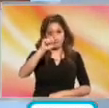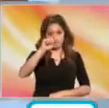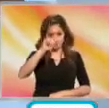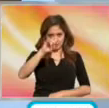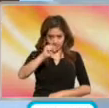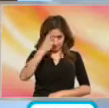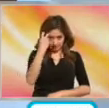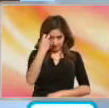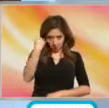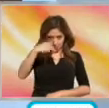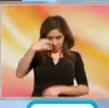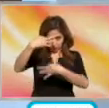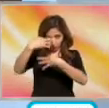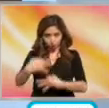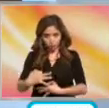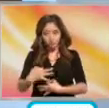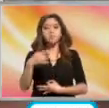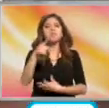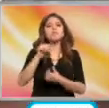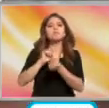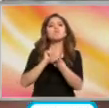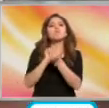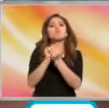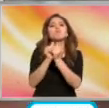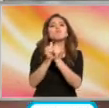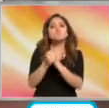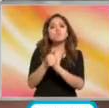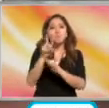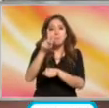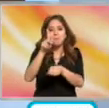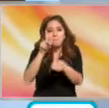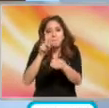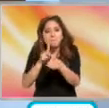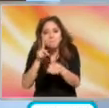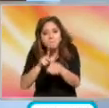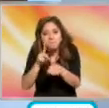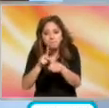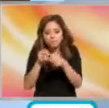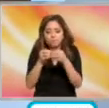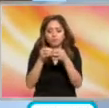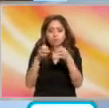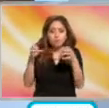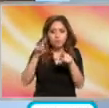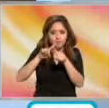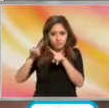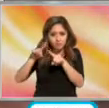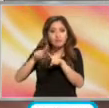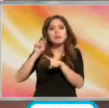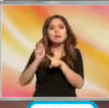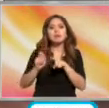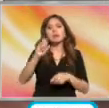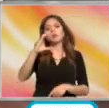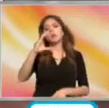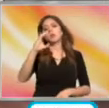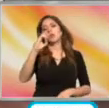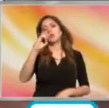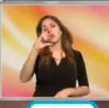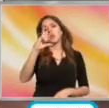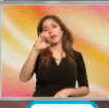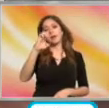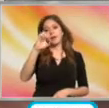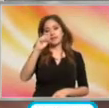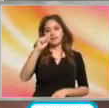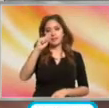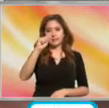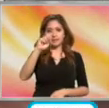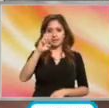producción de piedritas de diferentes materiales, principalmente de colesterol, que es el más frecuente,